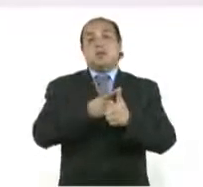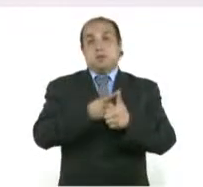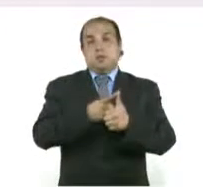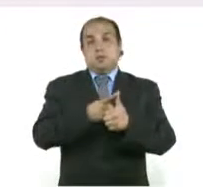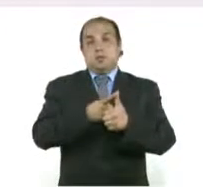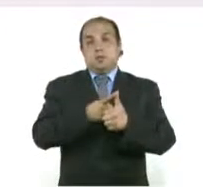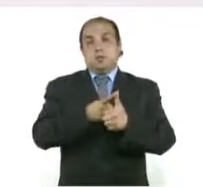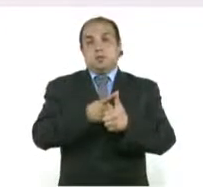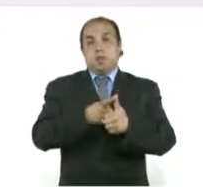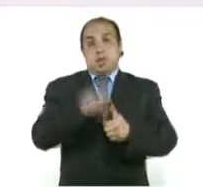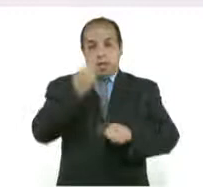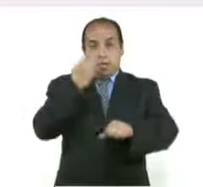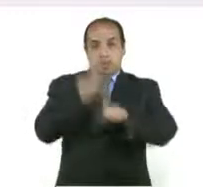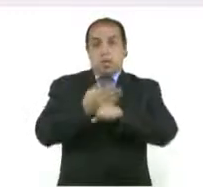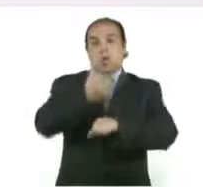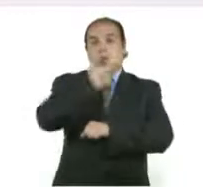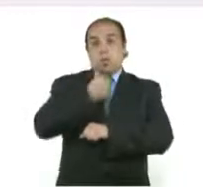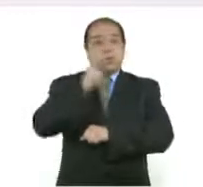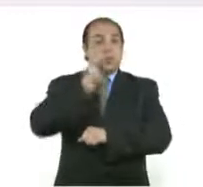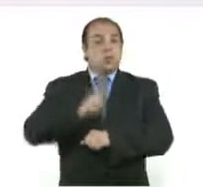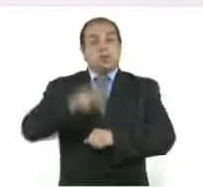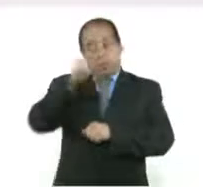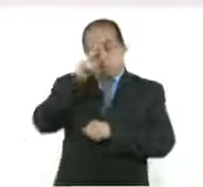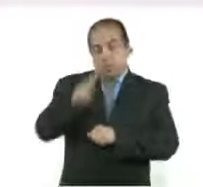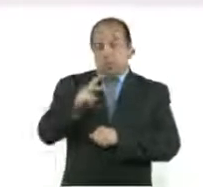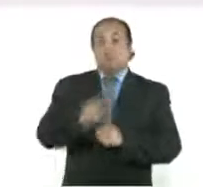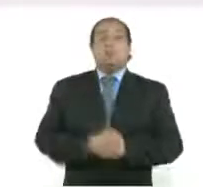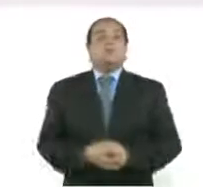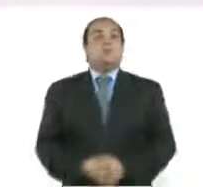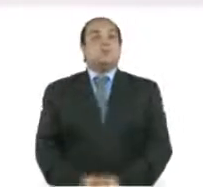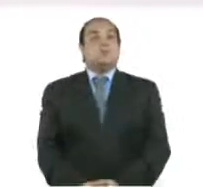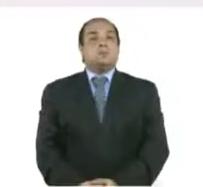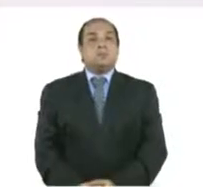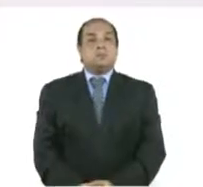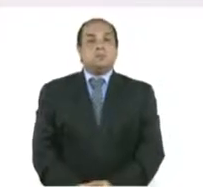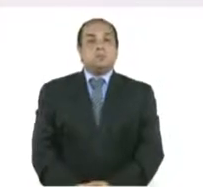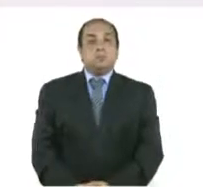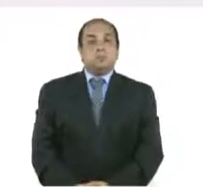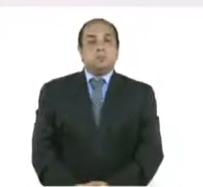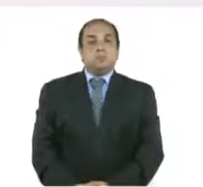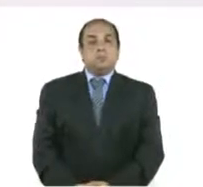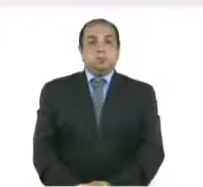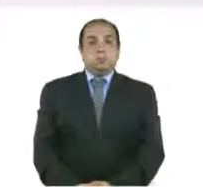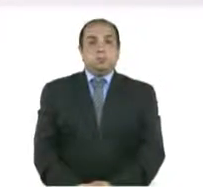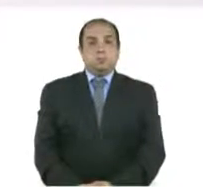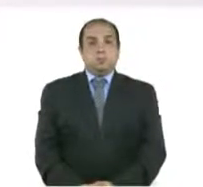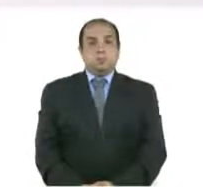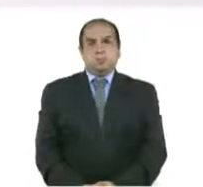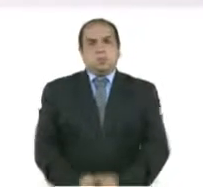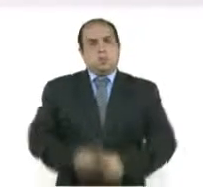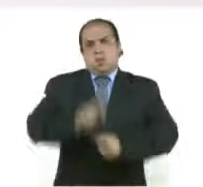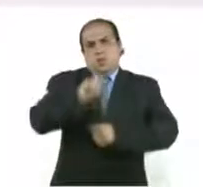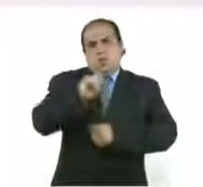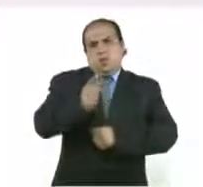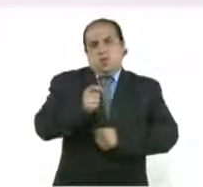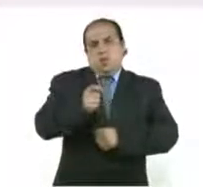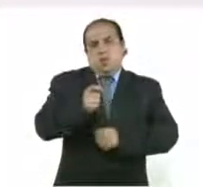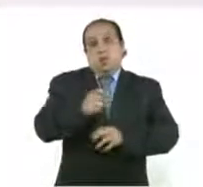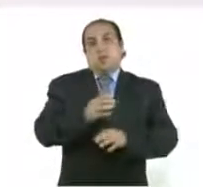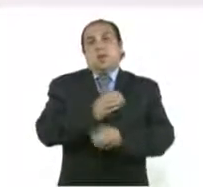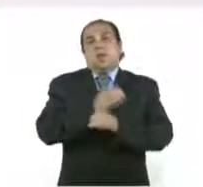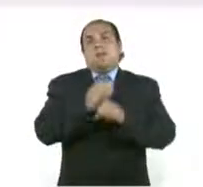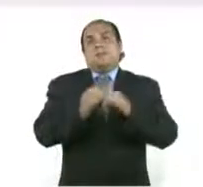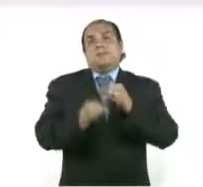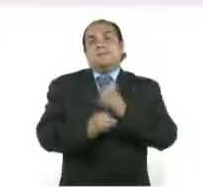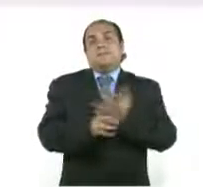en manos de las y los mexicanos. Así que no quiere decir esto que las